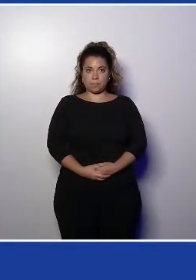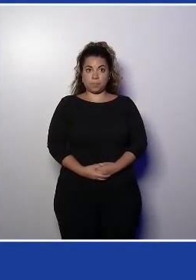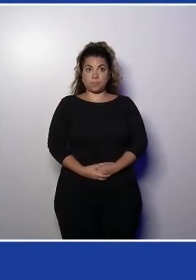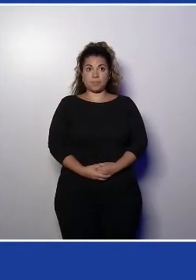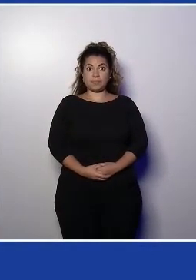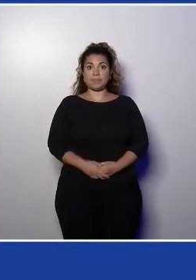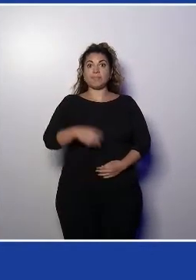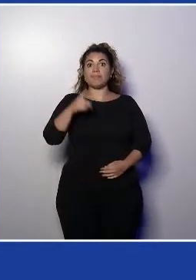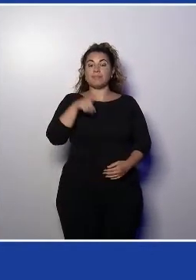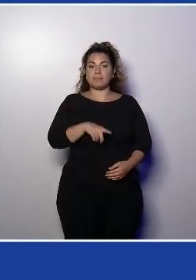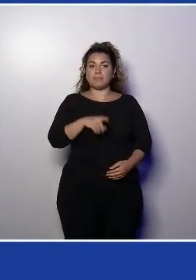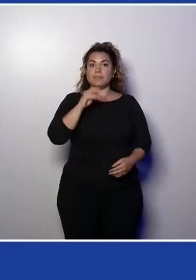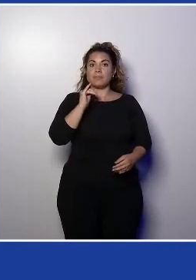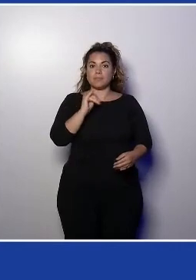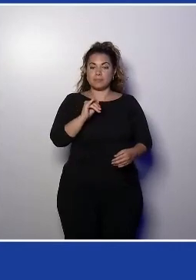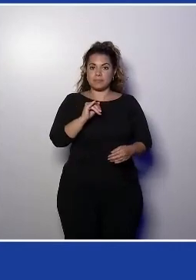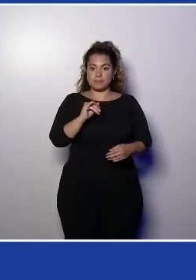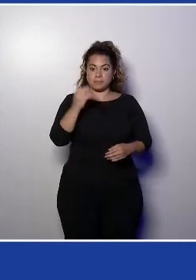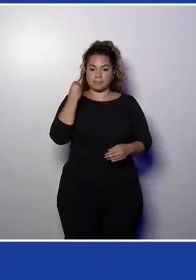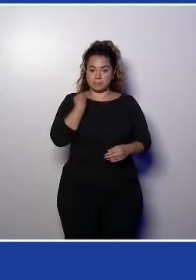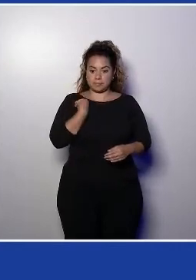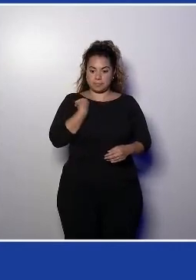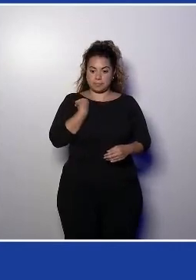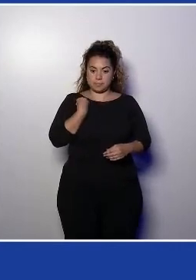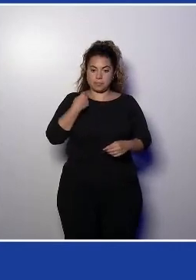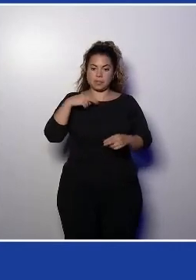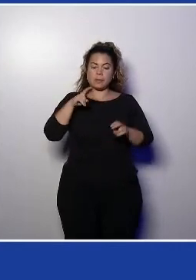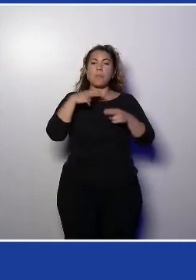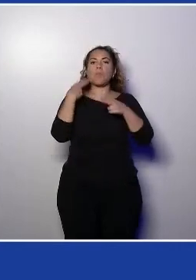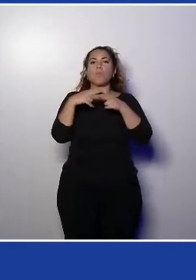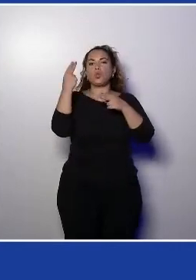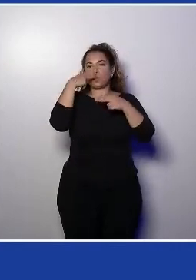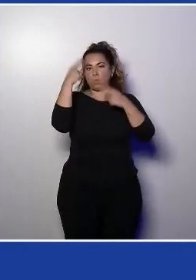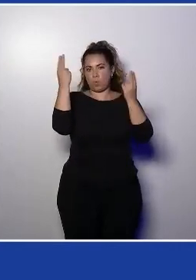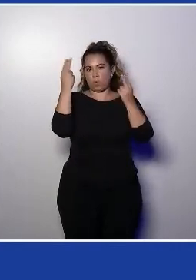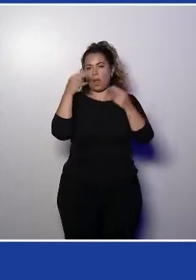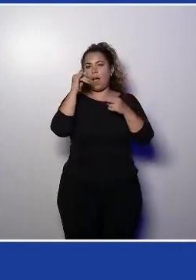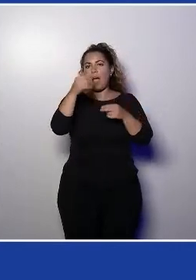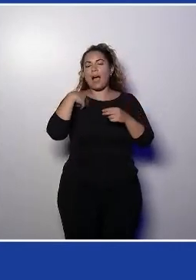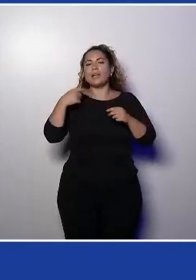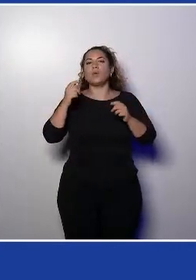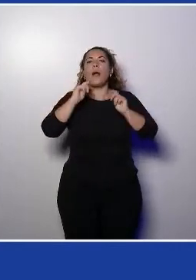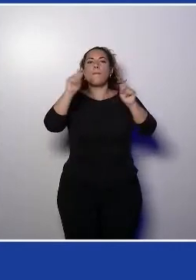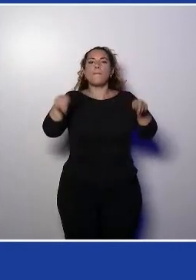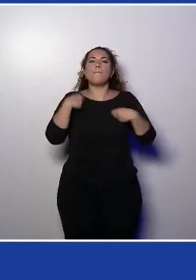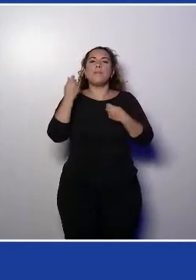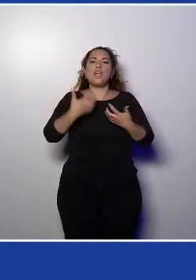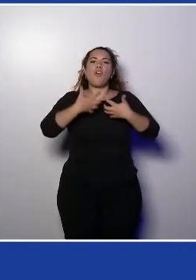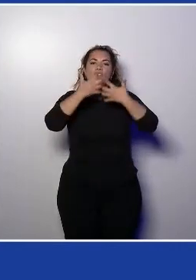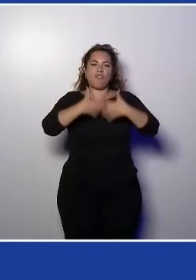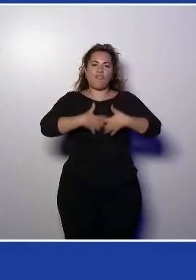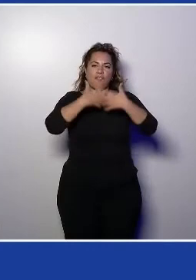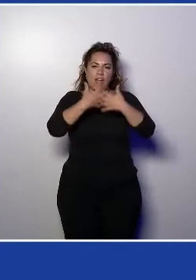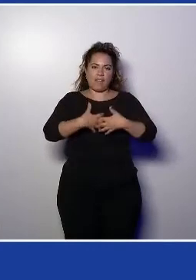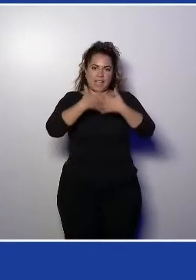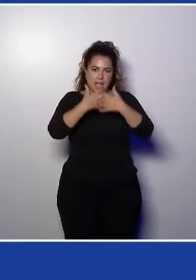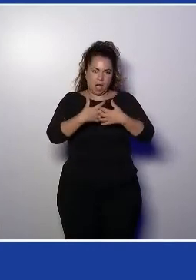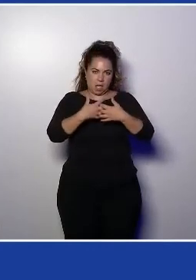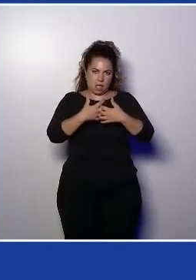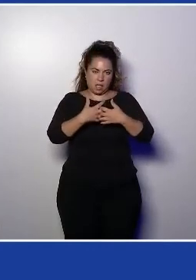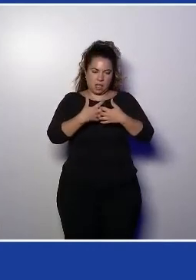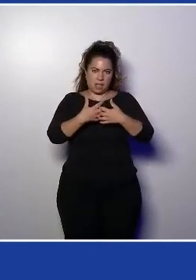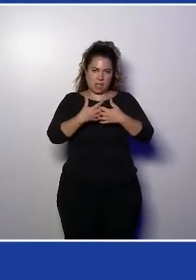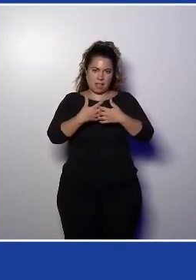Tenemos también como política pública la Biofábrica Misiones. La Biofábrica Misiones también